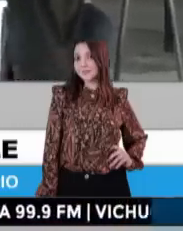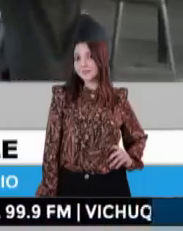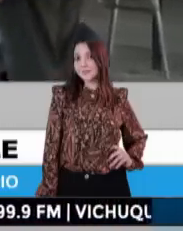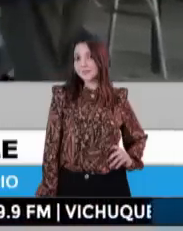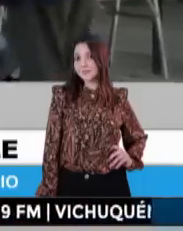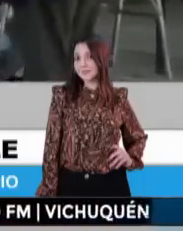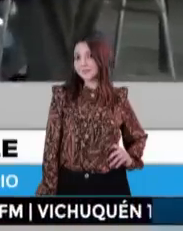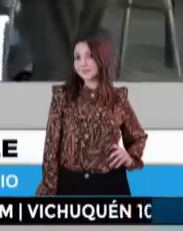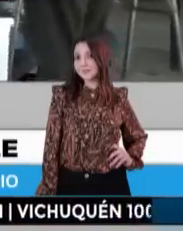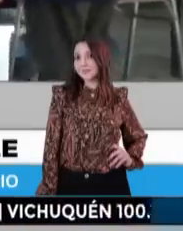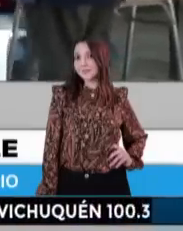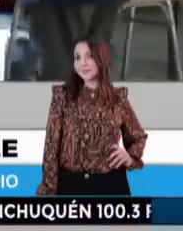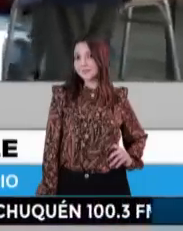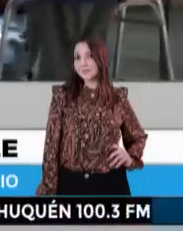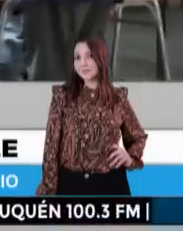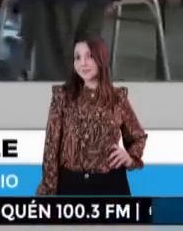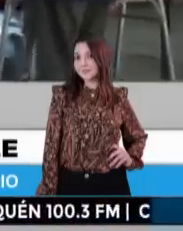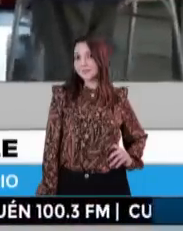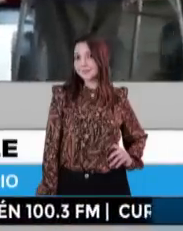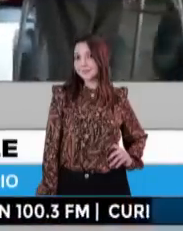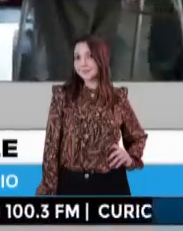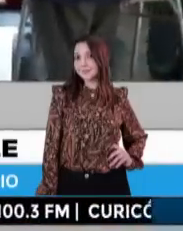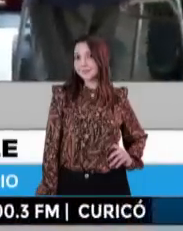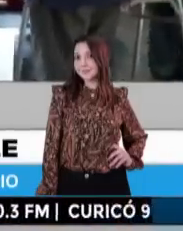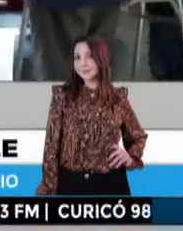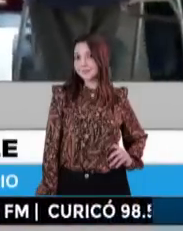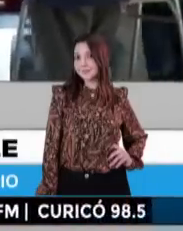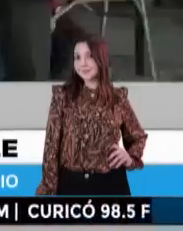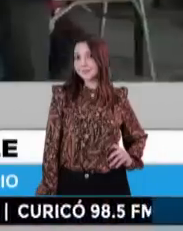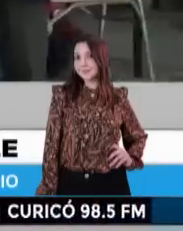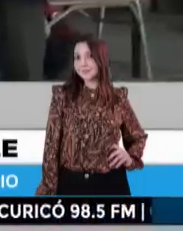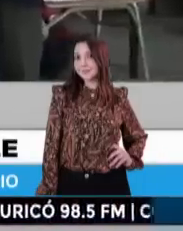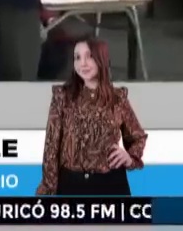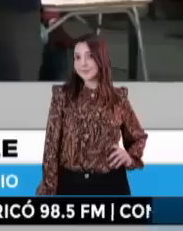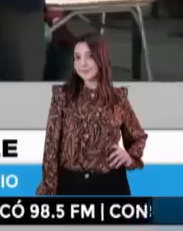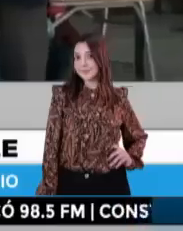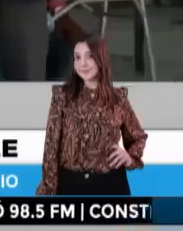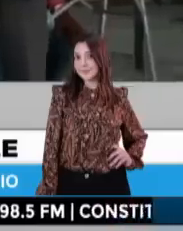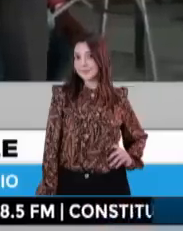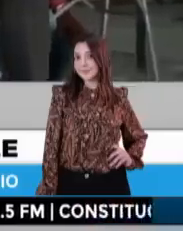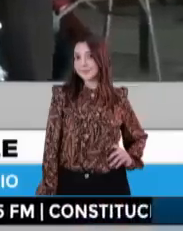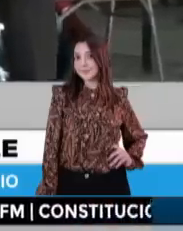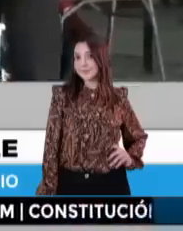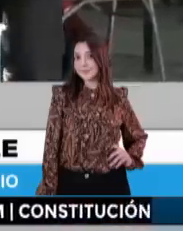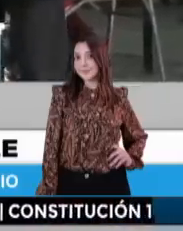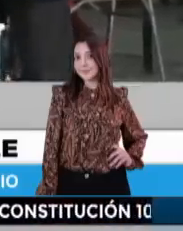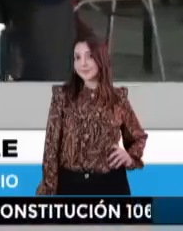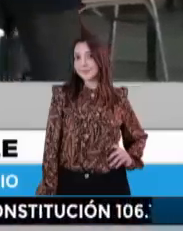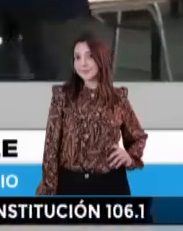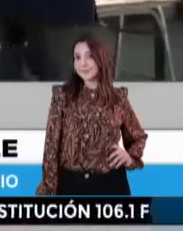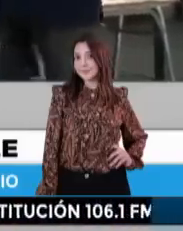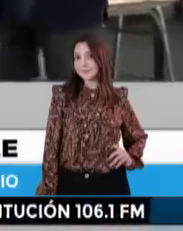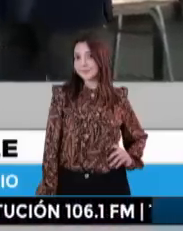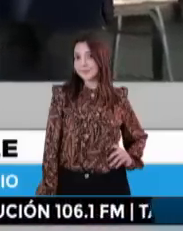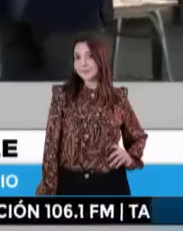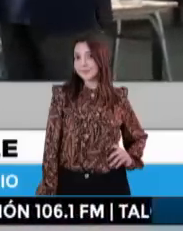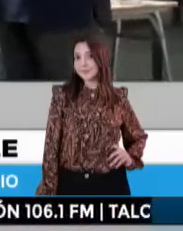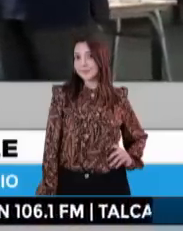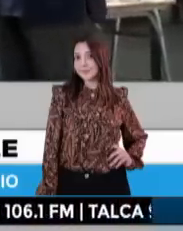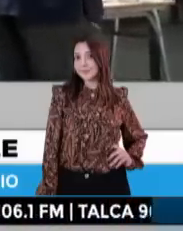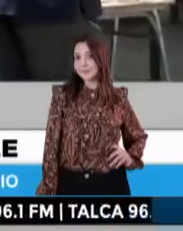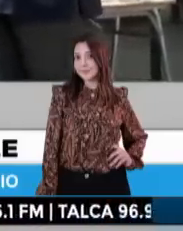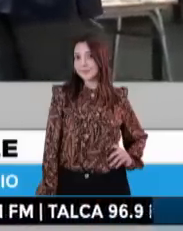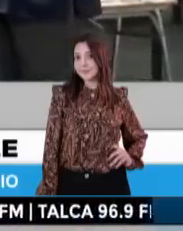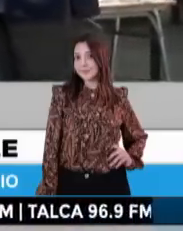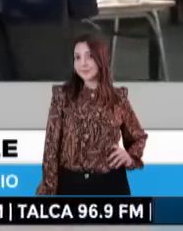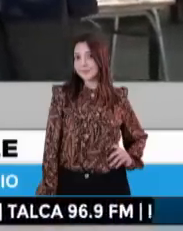muy duro el Partido Comunista ayer. Patricia Pollitzer, de Independientes No Neutrales, dice, presidente, trabajé con usted y conozco su aguda capacidad de